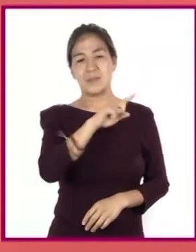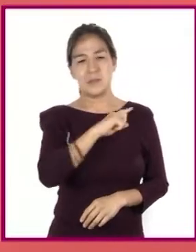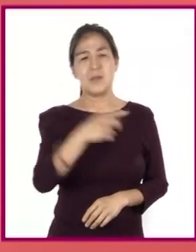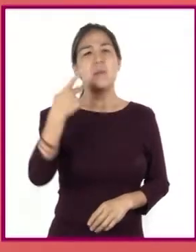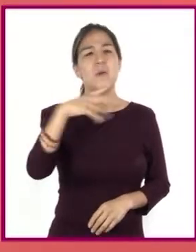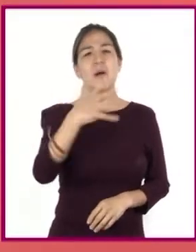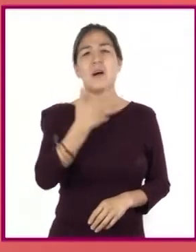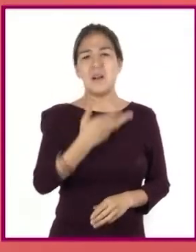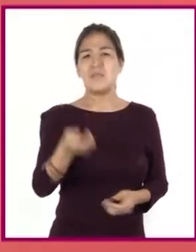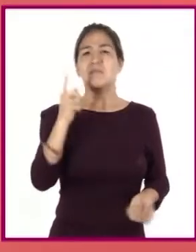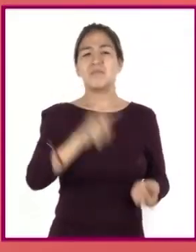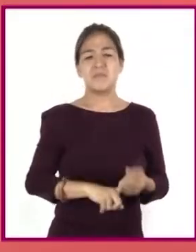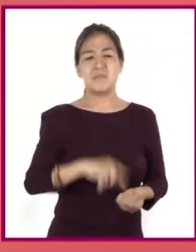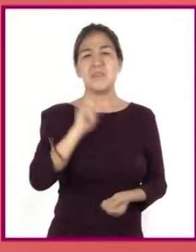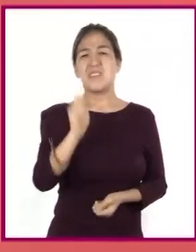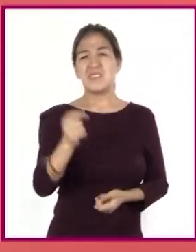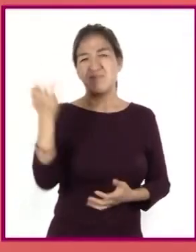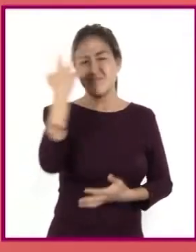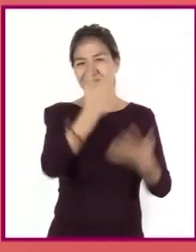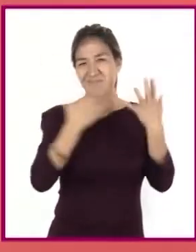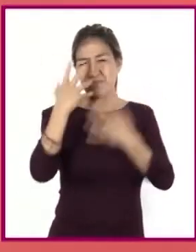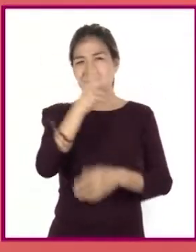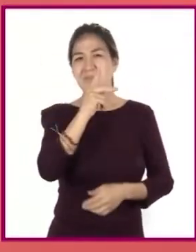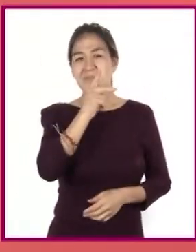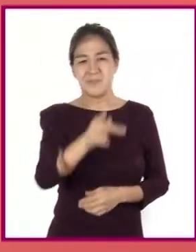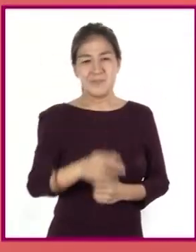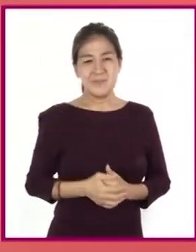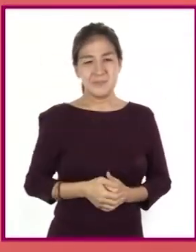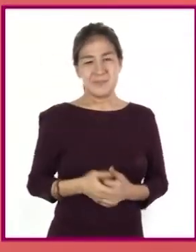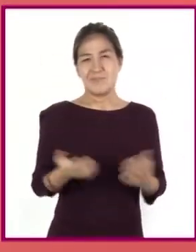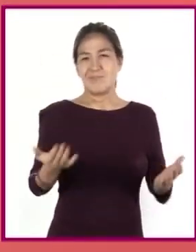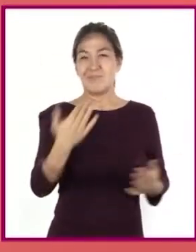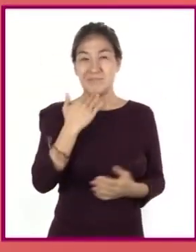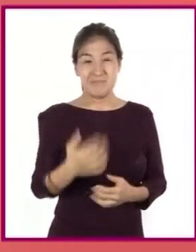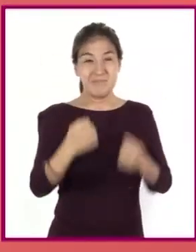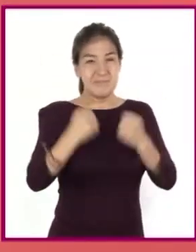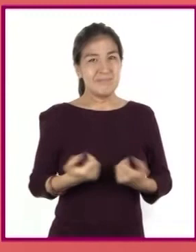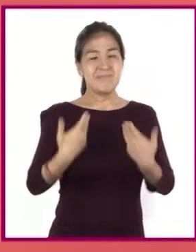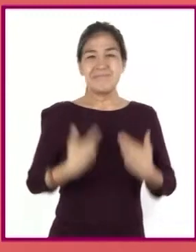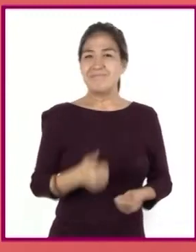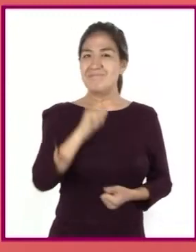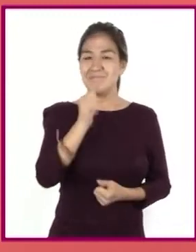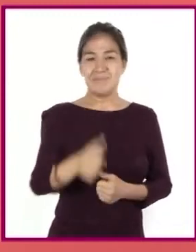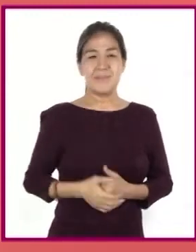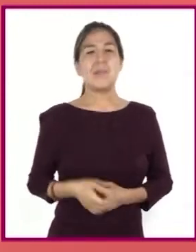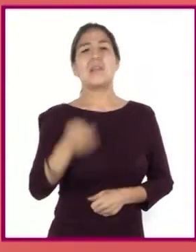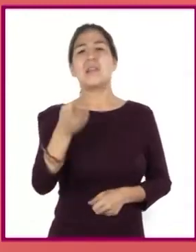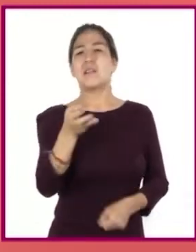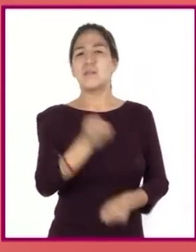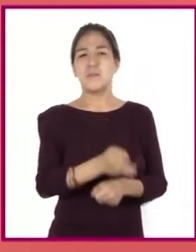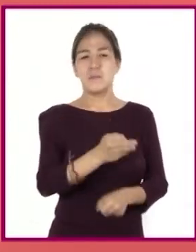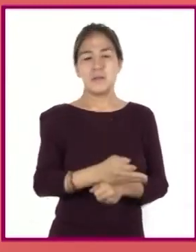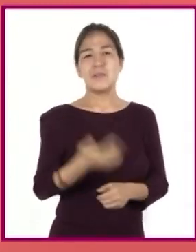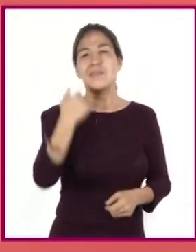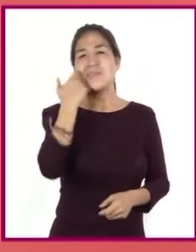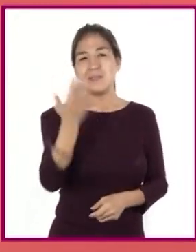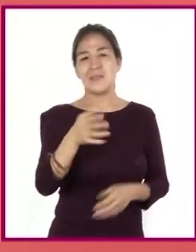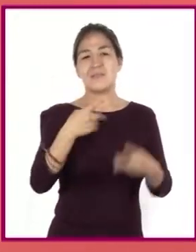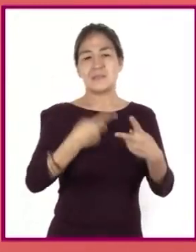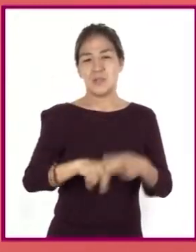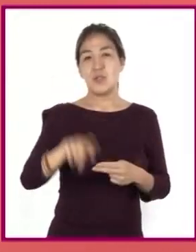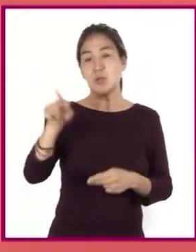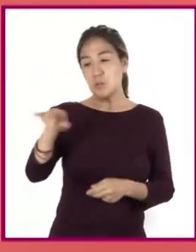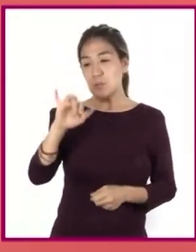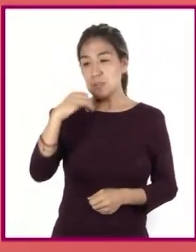pero existen términos que llegamos a confundir, son imprecisos y desactualizados. En este sentido, me gustaría iniciar, si